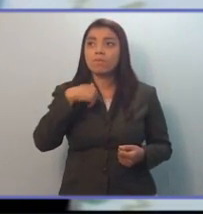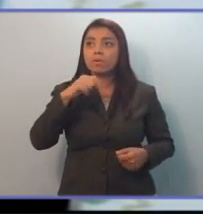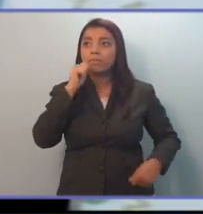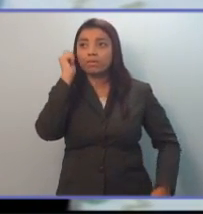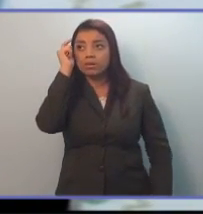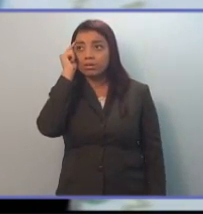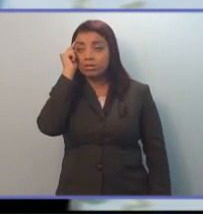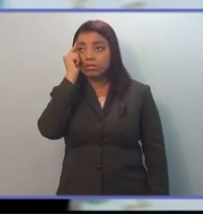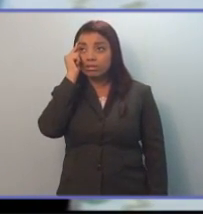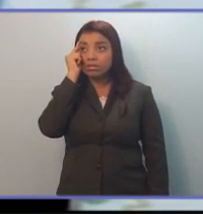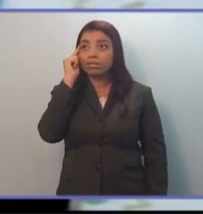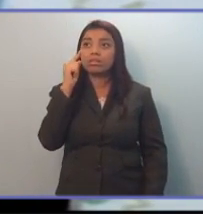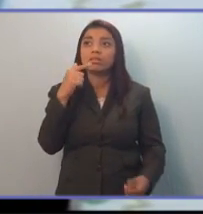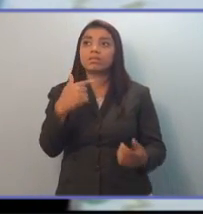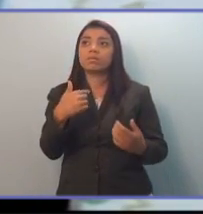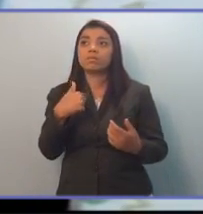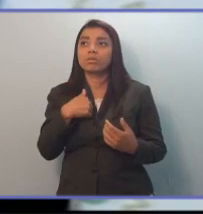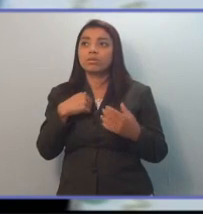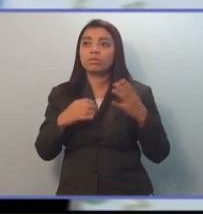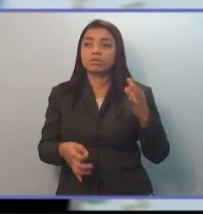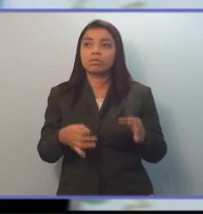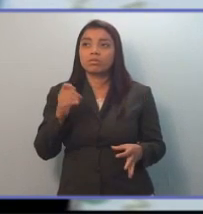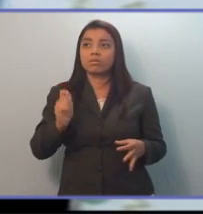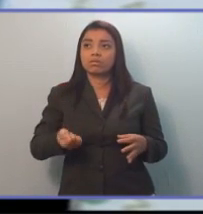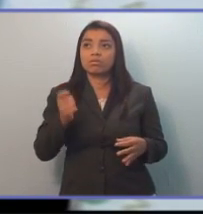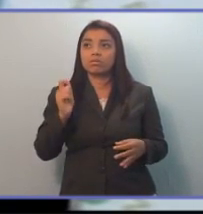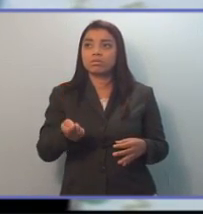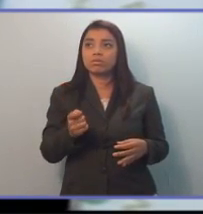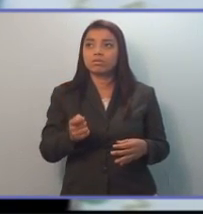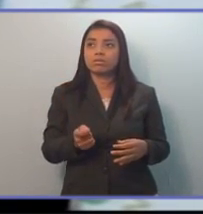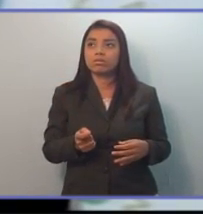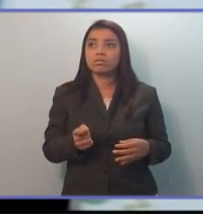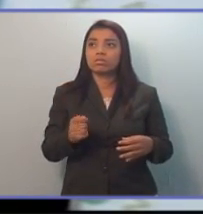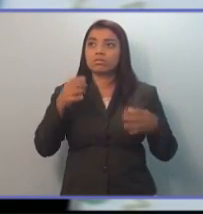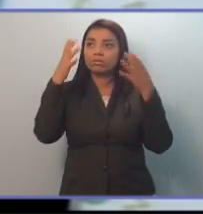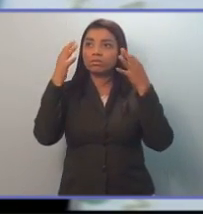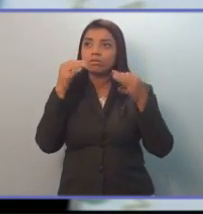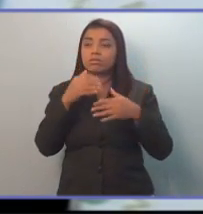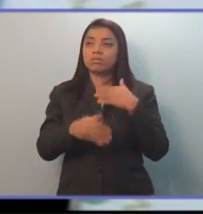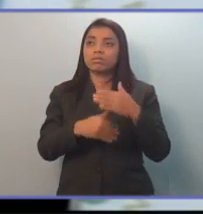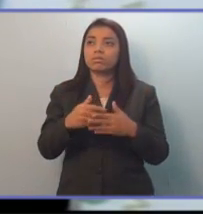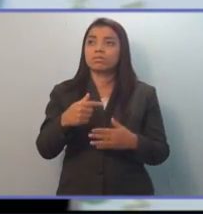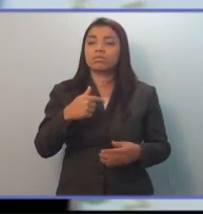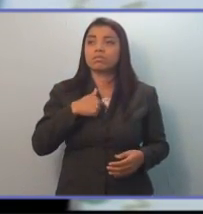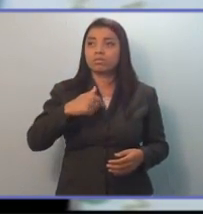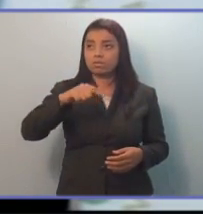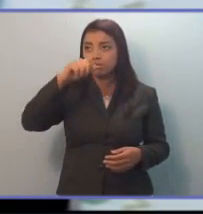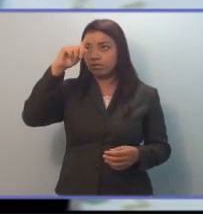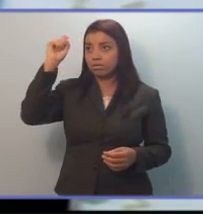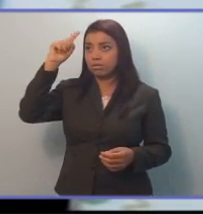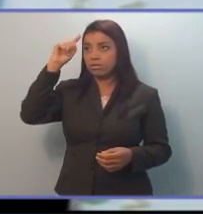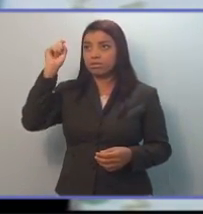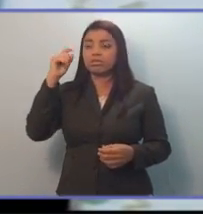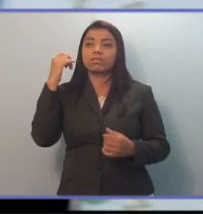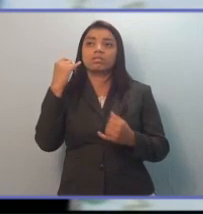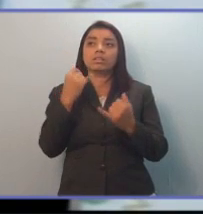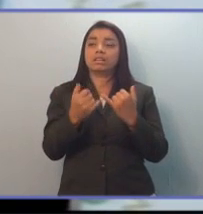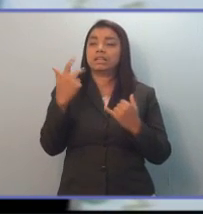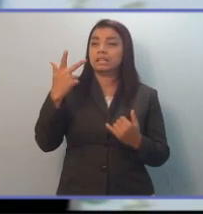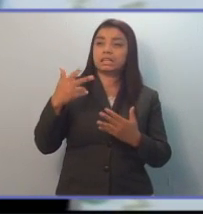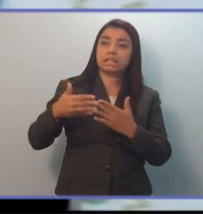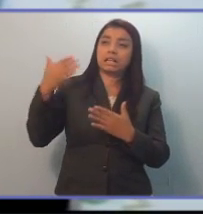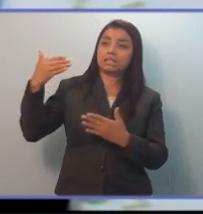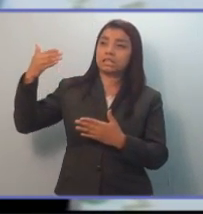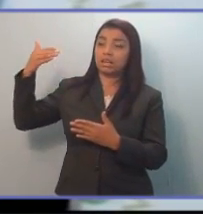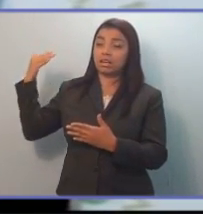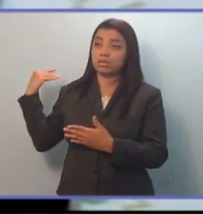como juez, como juzgador en el tribunal de sentencia, donde yo he elaborado los últimos 13 años, he combatido la